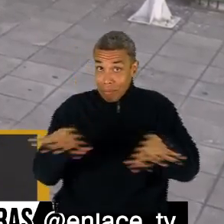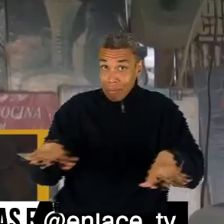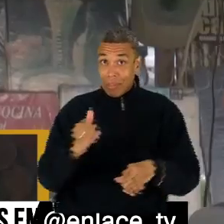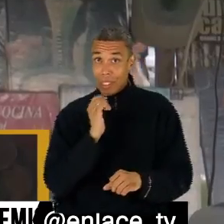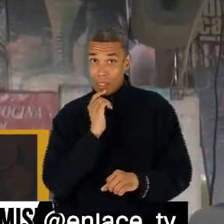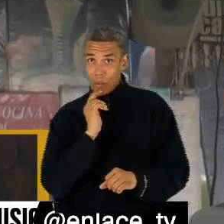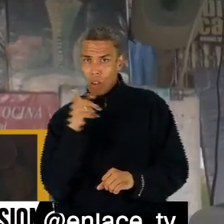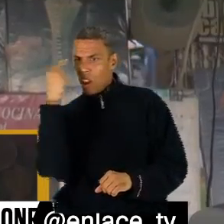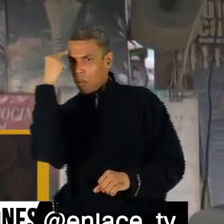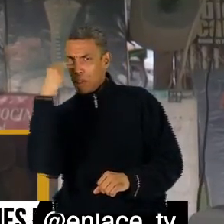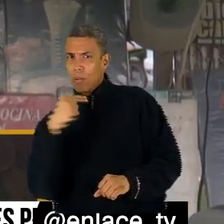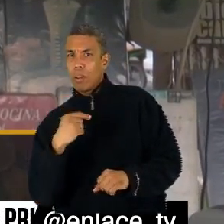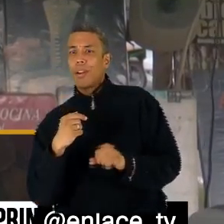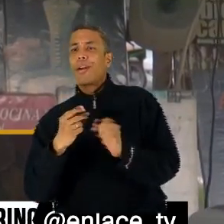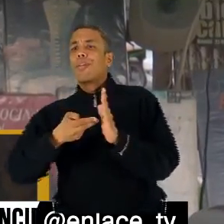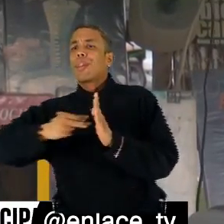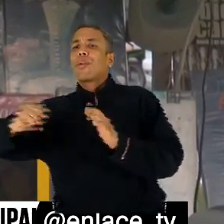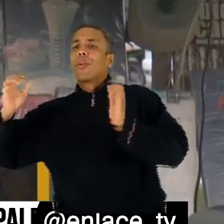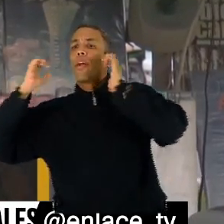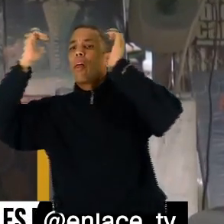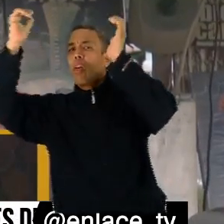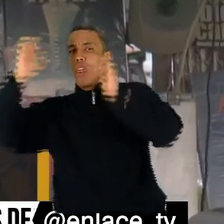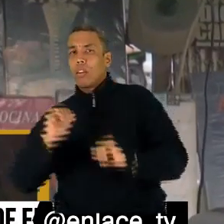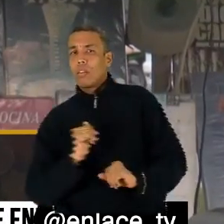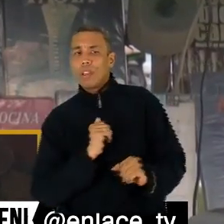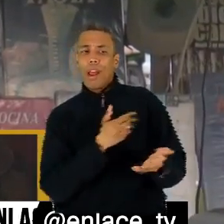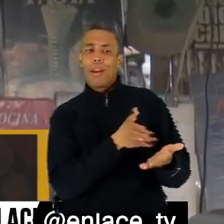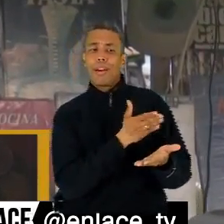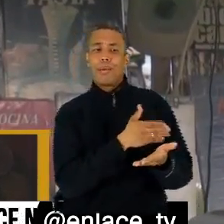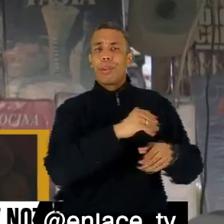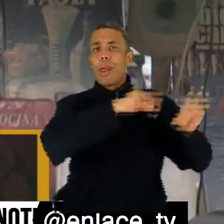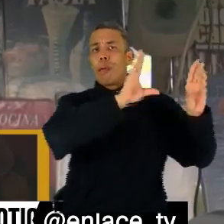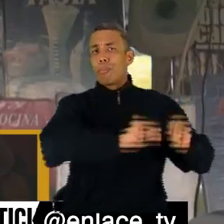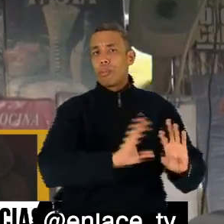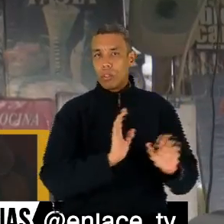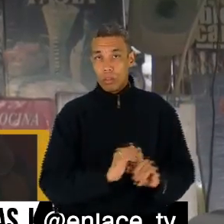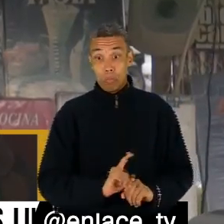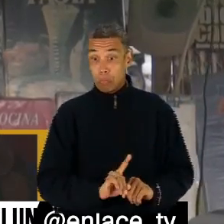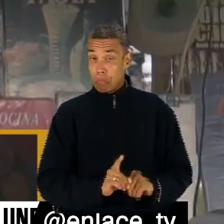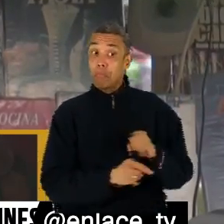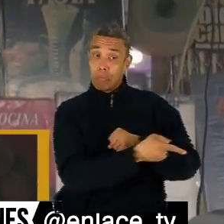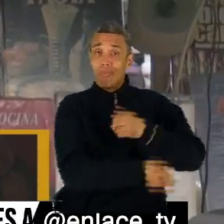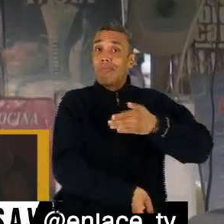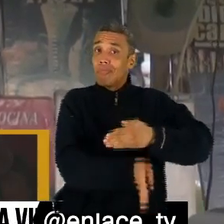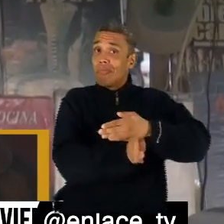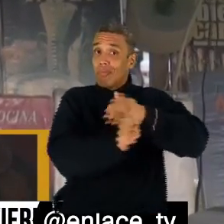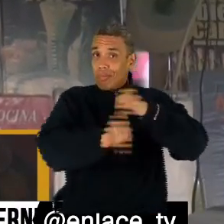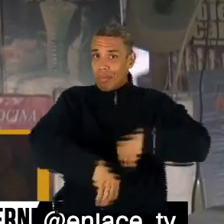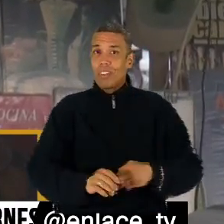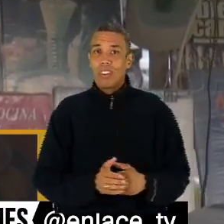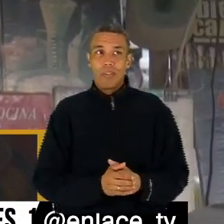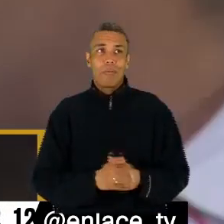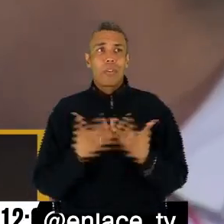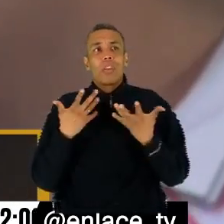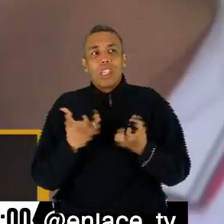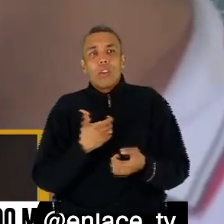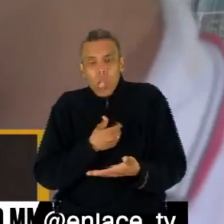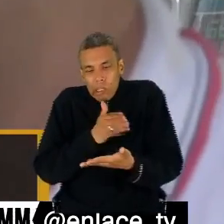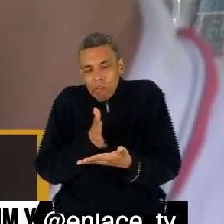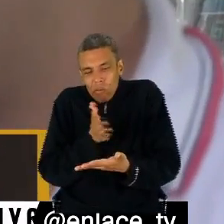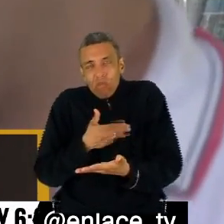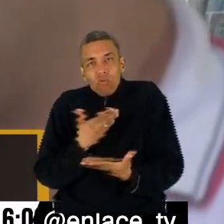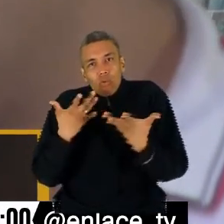No, es una gran mentira. Aquí viene la misma gente, le dice a uno, yo ya me leí este libro virtualmente, pero pero lo quiero tener en físico, lo quiero leer en físico. Para